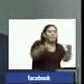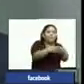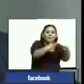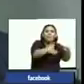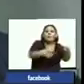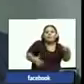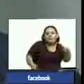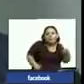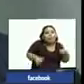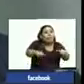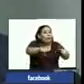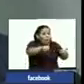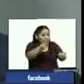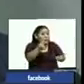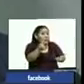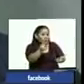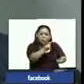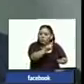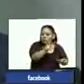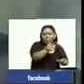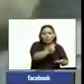económicas del gobierno.